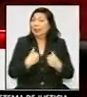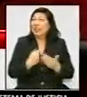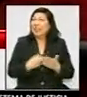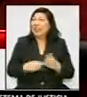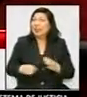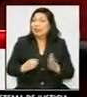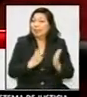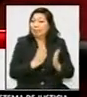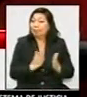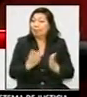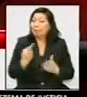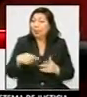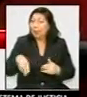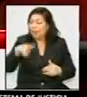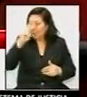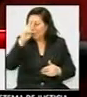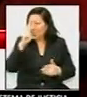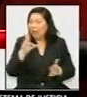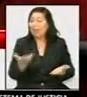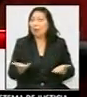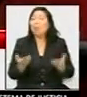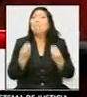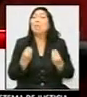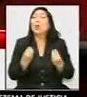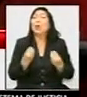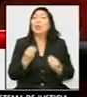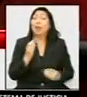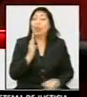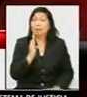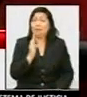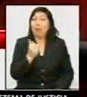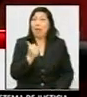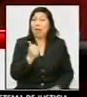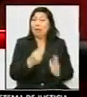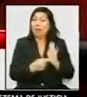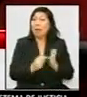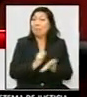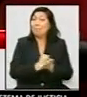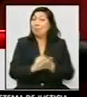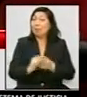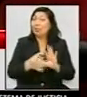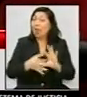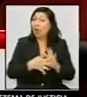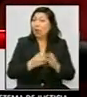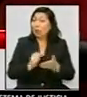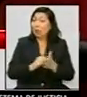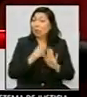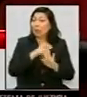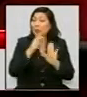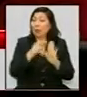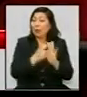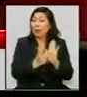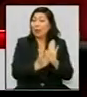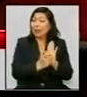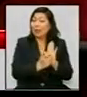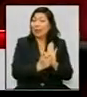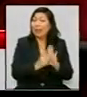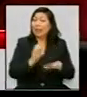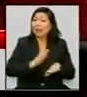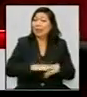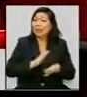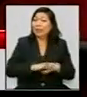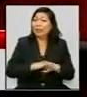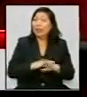decisiones estratégicas para el país, porque el Frente Amplio presentó desde el mes de agosto un proyecto de ley sobre el tema de